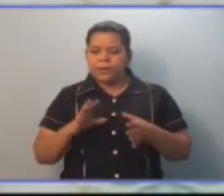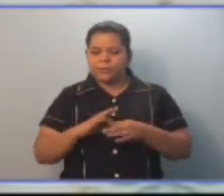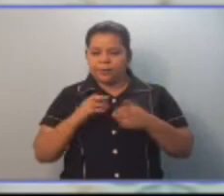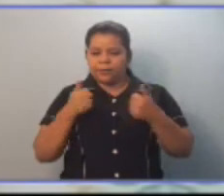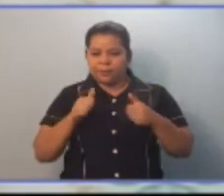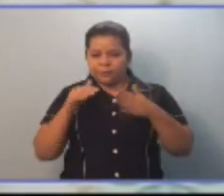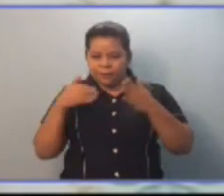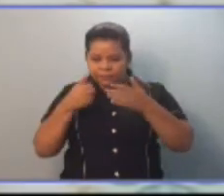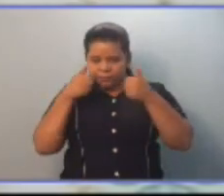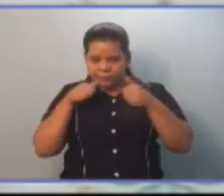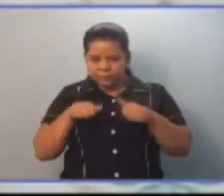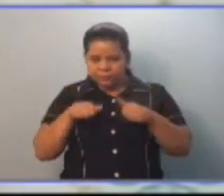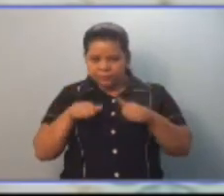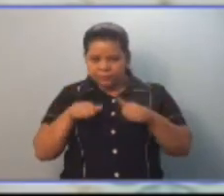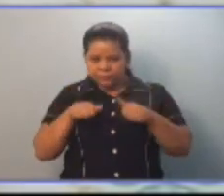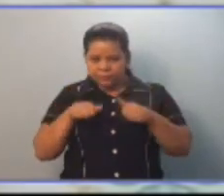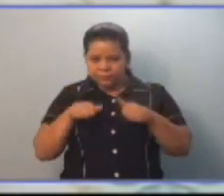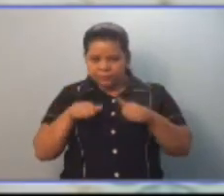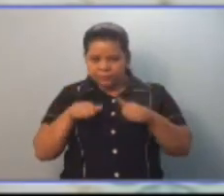9 meses.